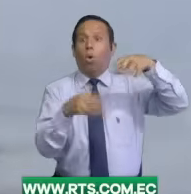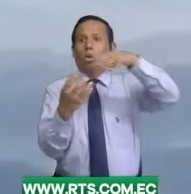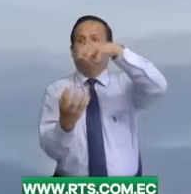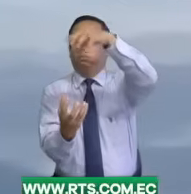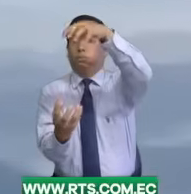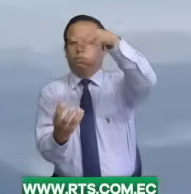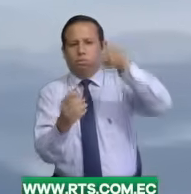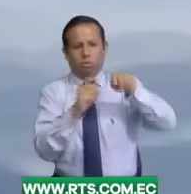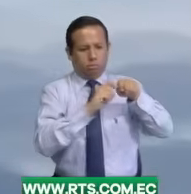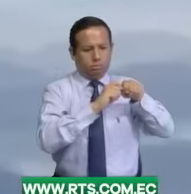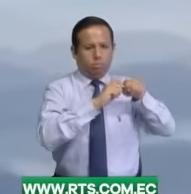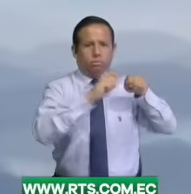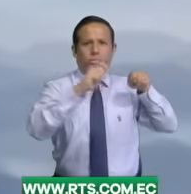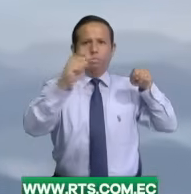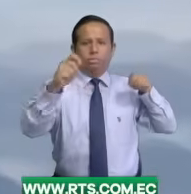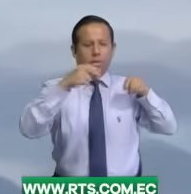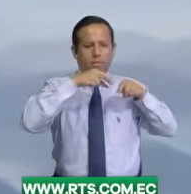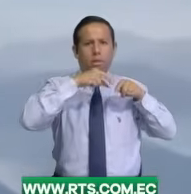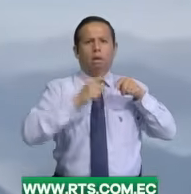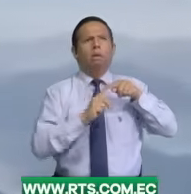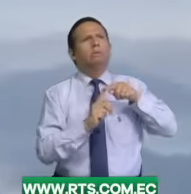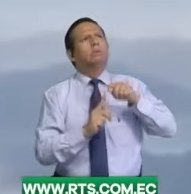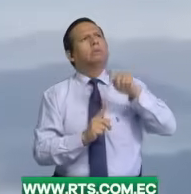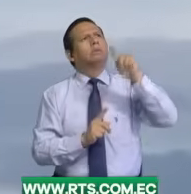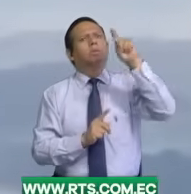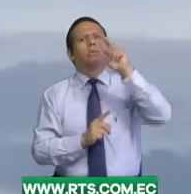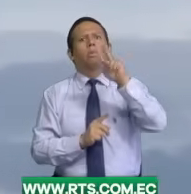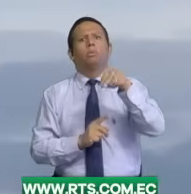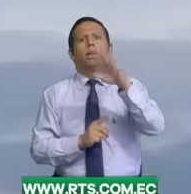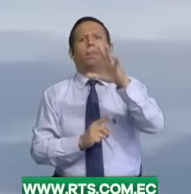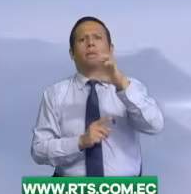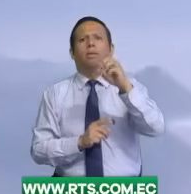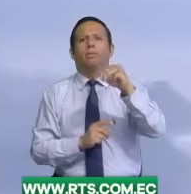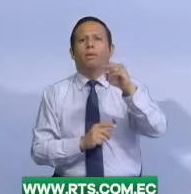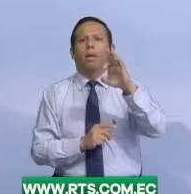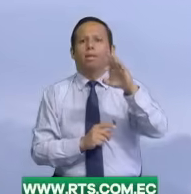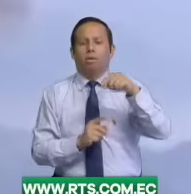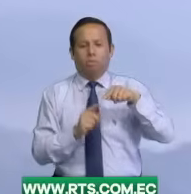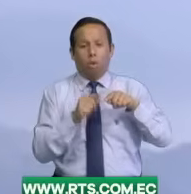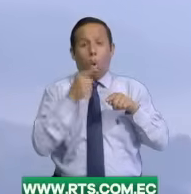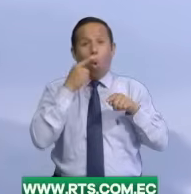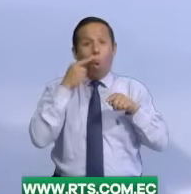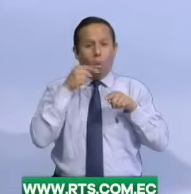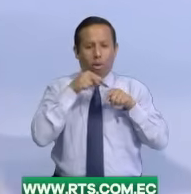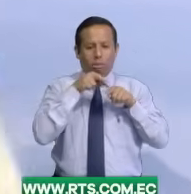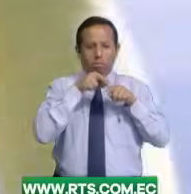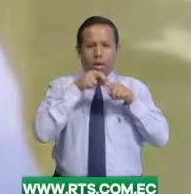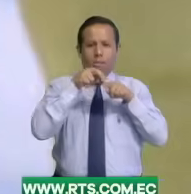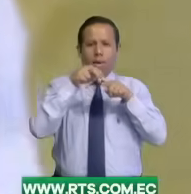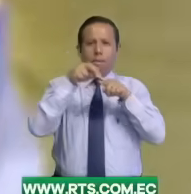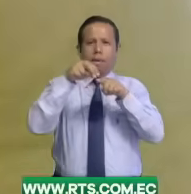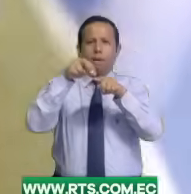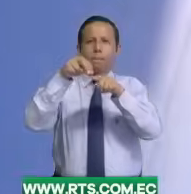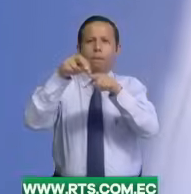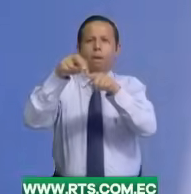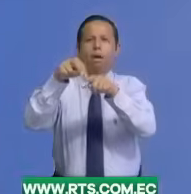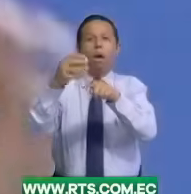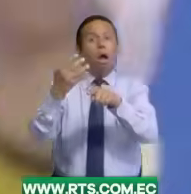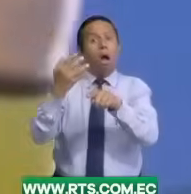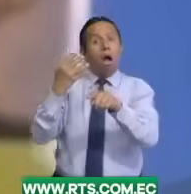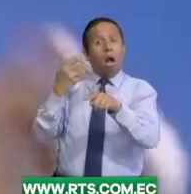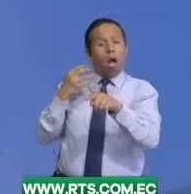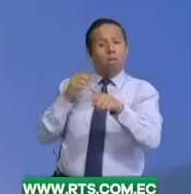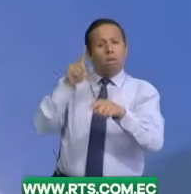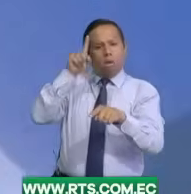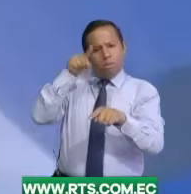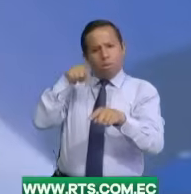una altitud de 2.500 metros. El récord anterior era de